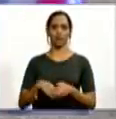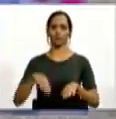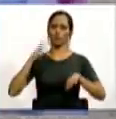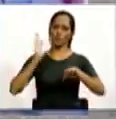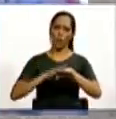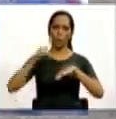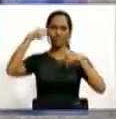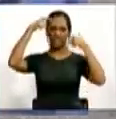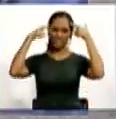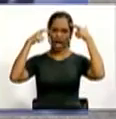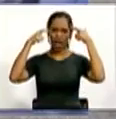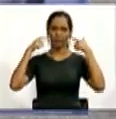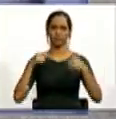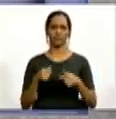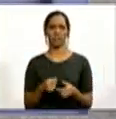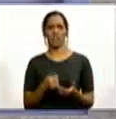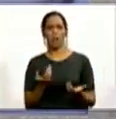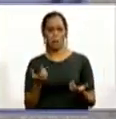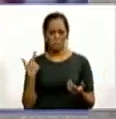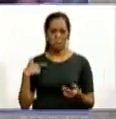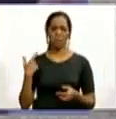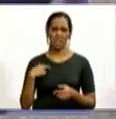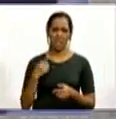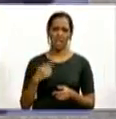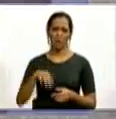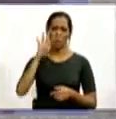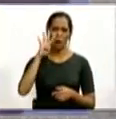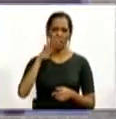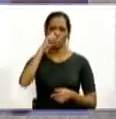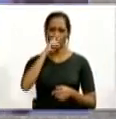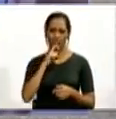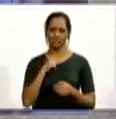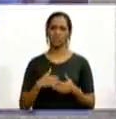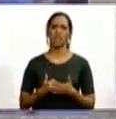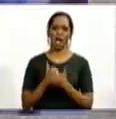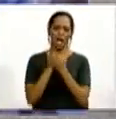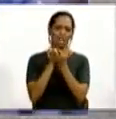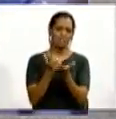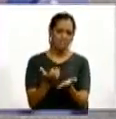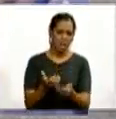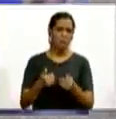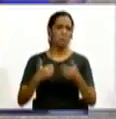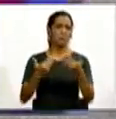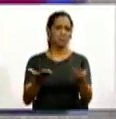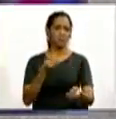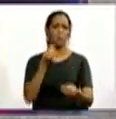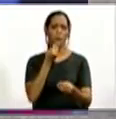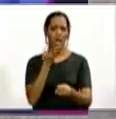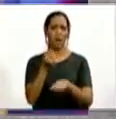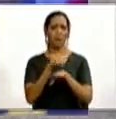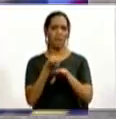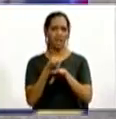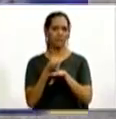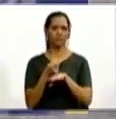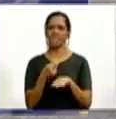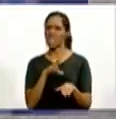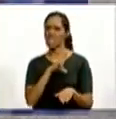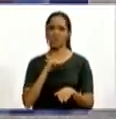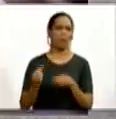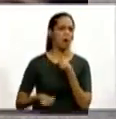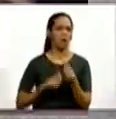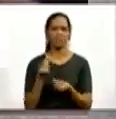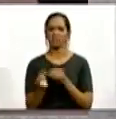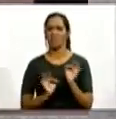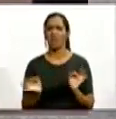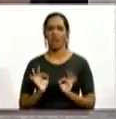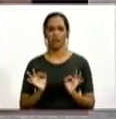porque realmente tiene 4 años que le dimos la oportunidad para que hiciera un buen gobierno y no hizo un buen